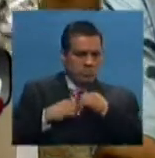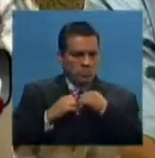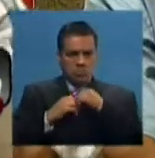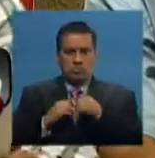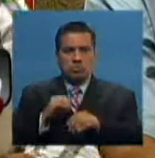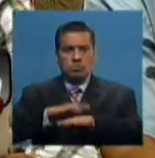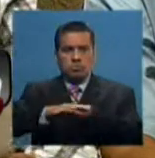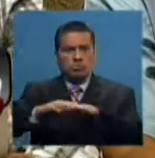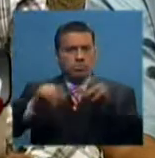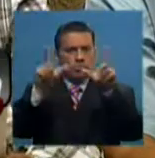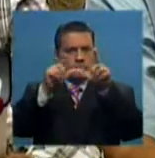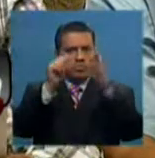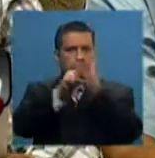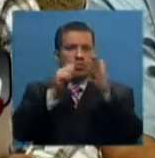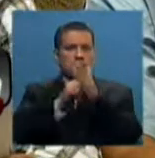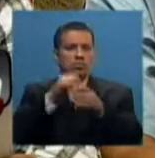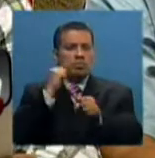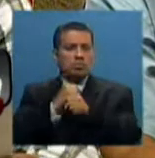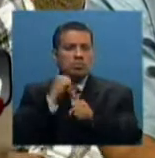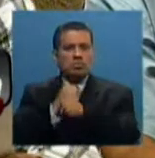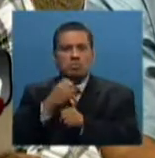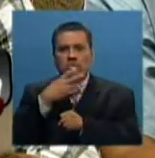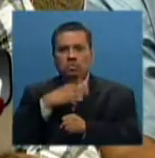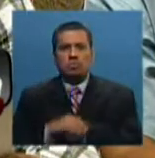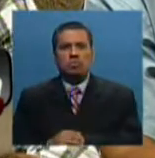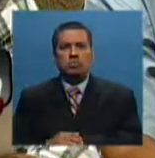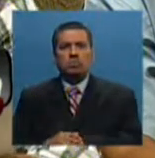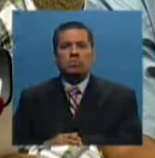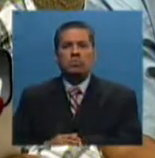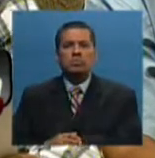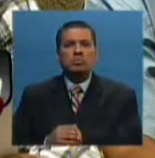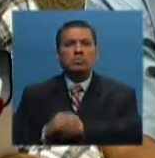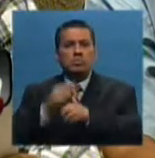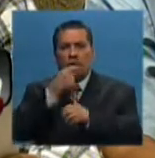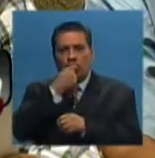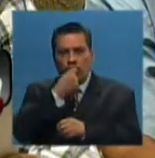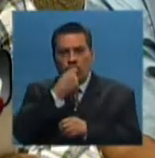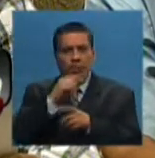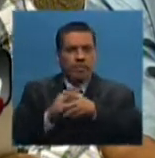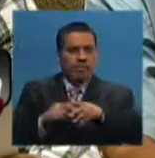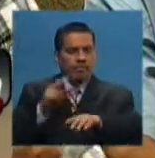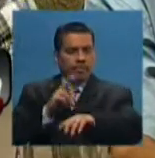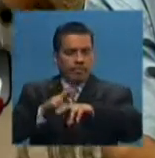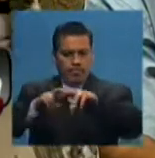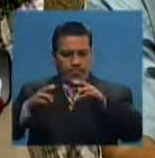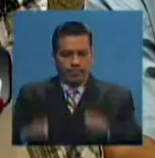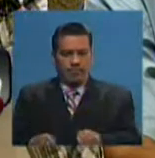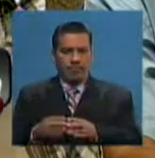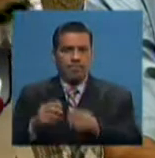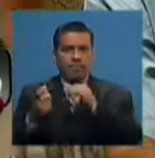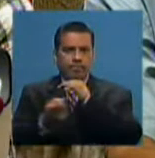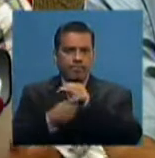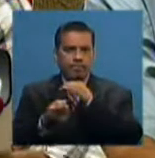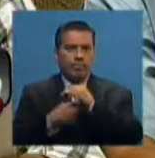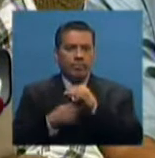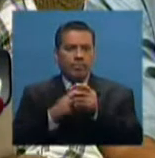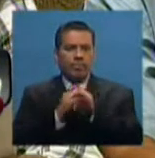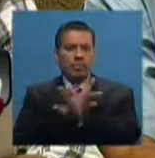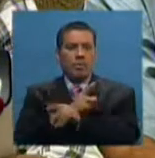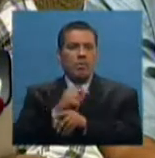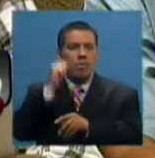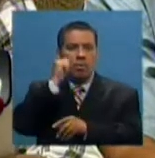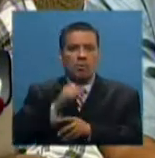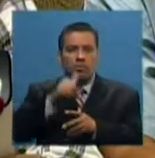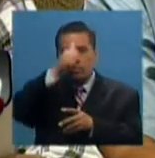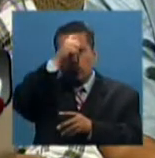las pizarras funcionaron bien, si están los árbitros, esta mesa técnica. Esos 3 partidos son